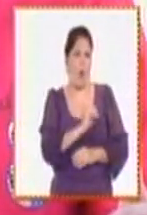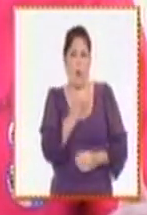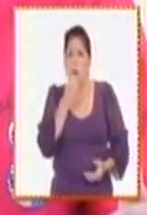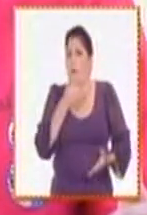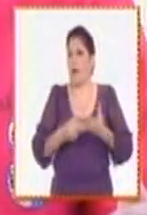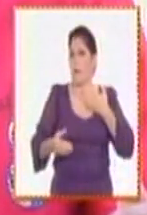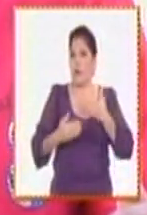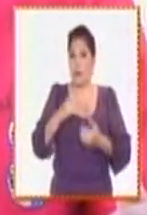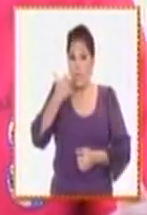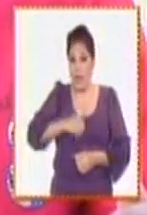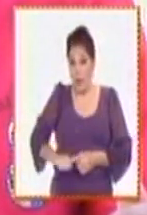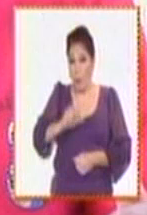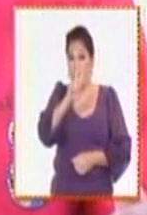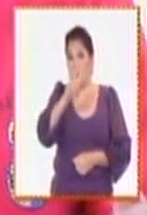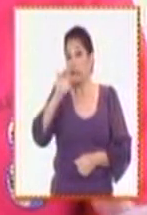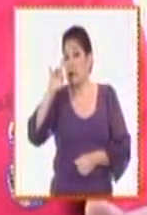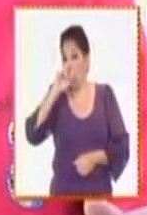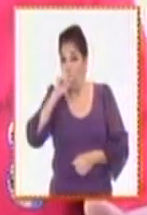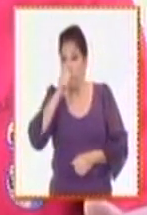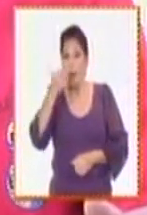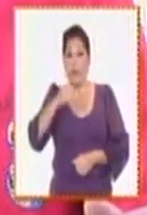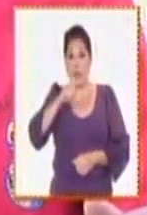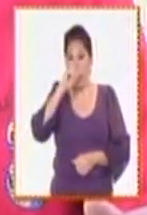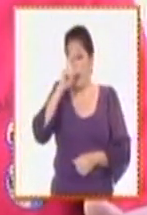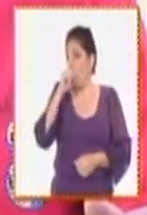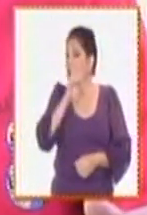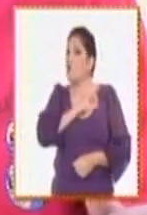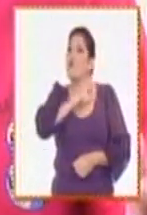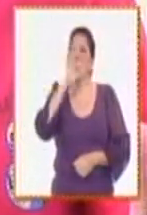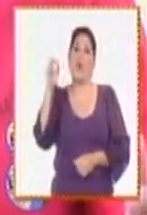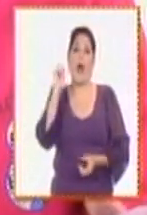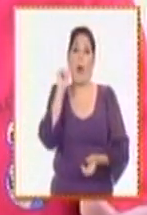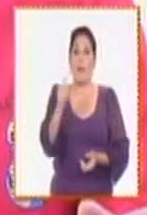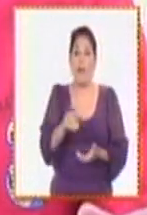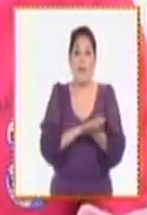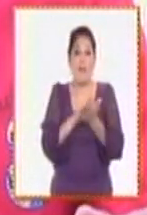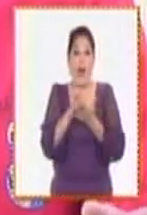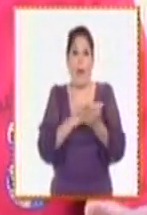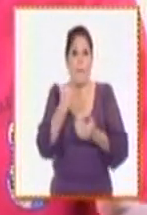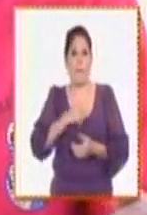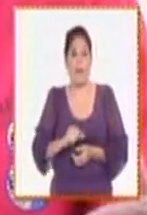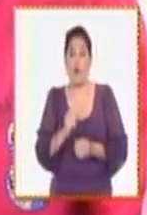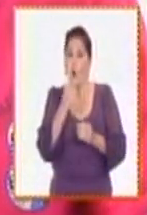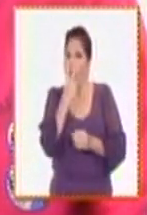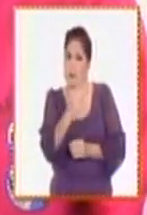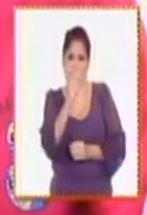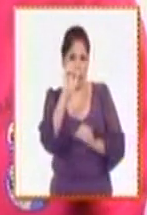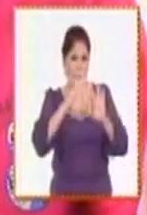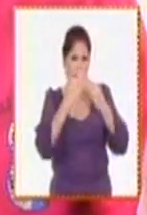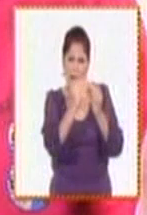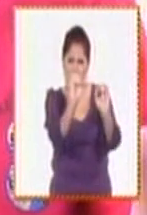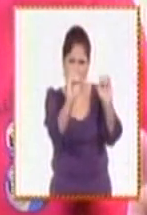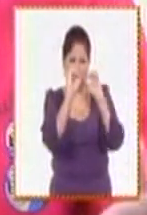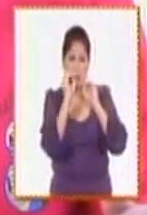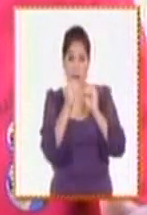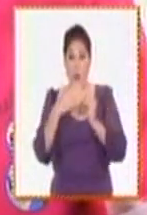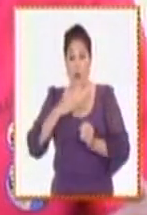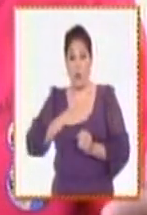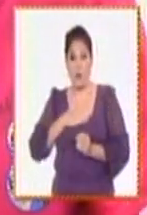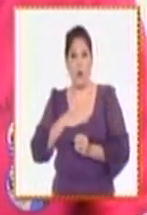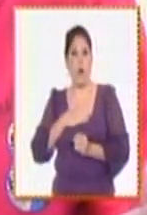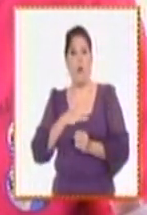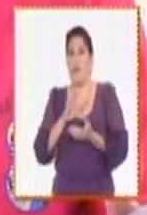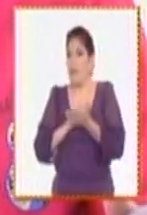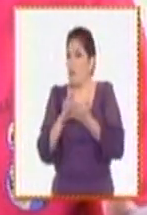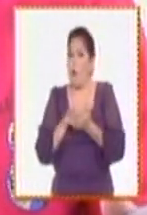tengo un hijo de 25 años, uno de 10 años. Nunca le he comprado nada a mis hijos, nunca lo he dedicado un tiempo a jugar